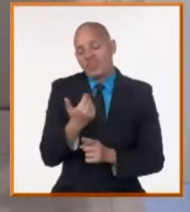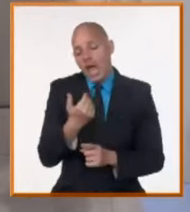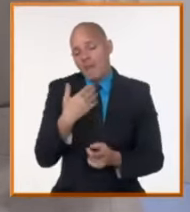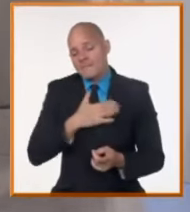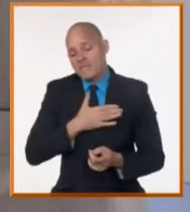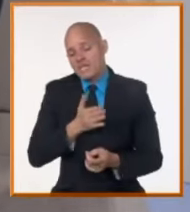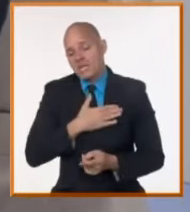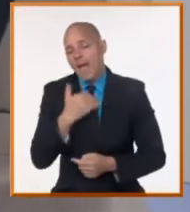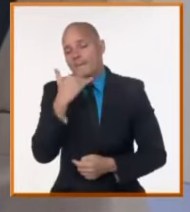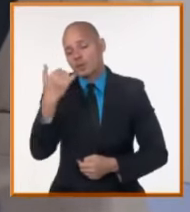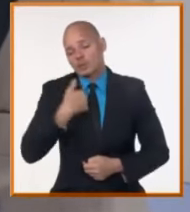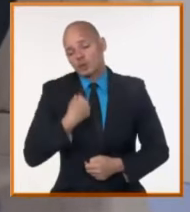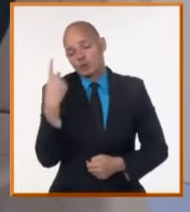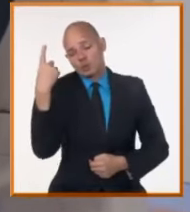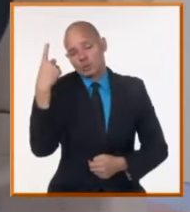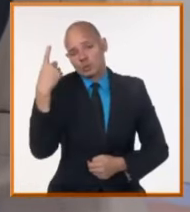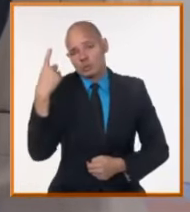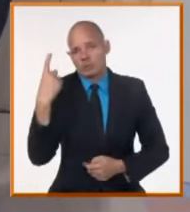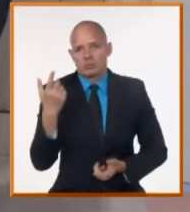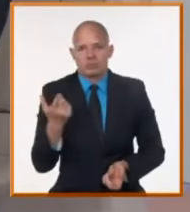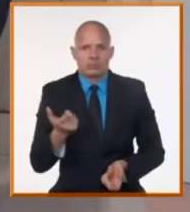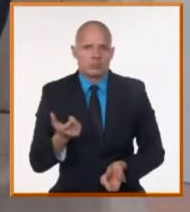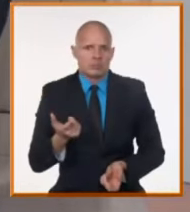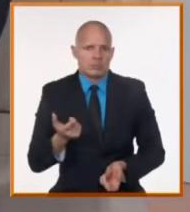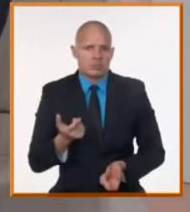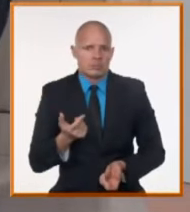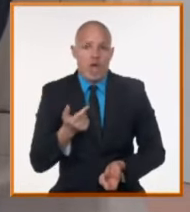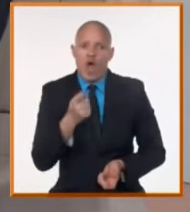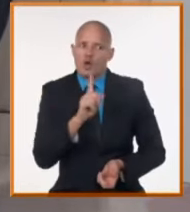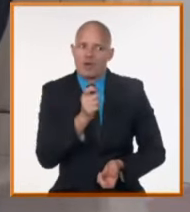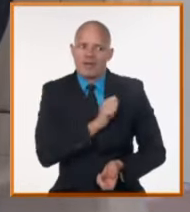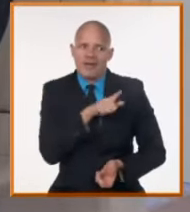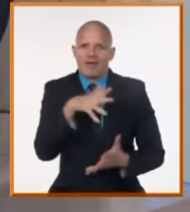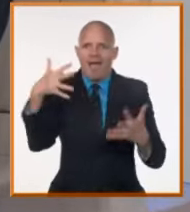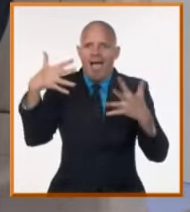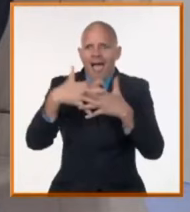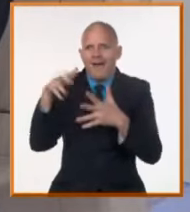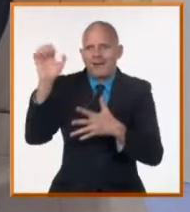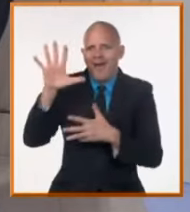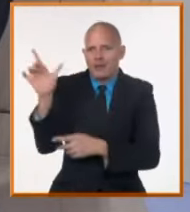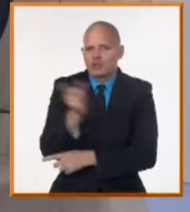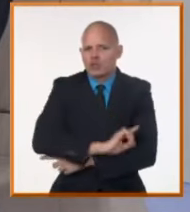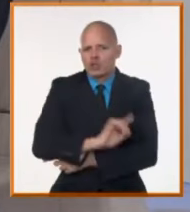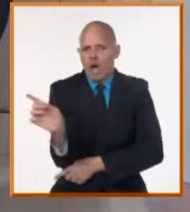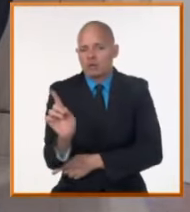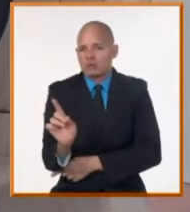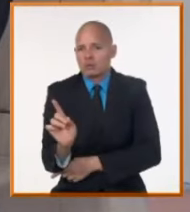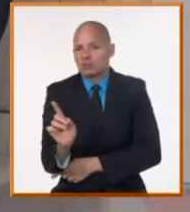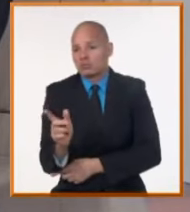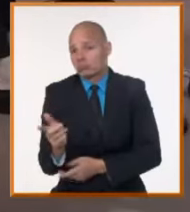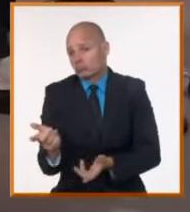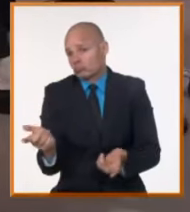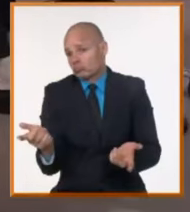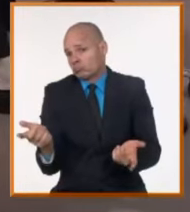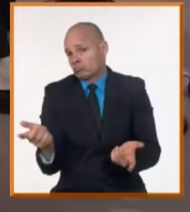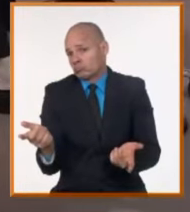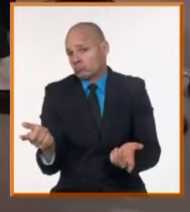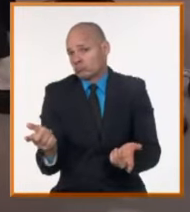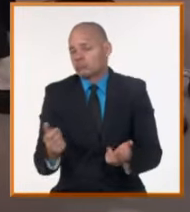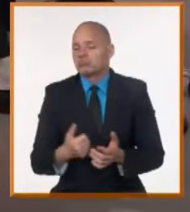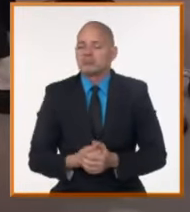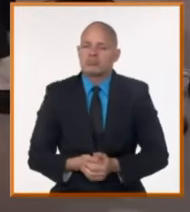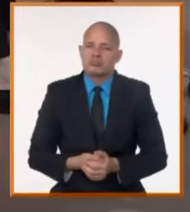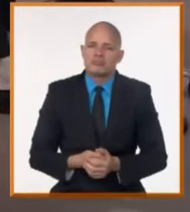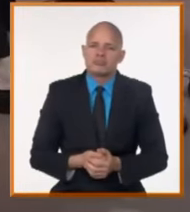de la región para cumplir ese cometido. Qué interesante porque, por ejemplo,